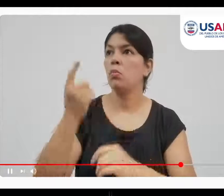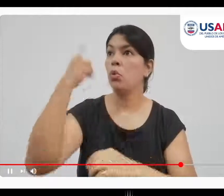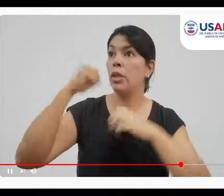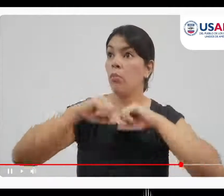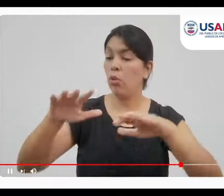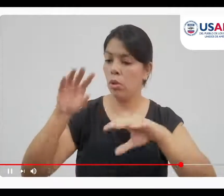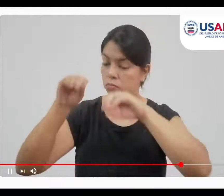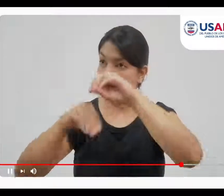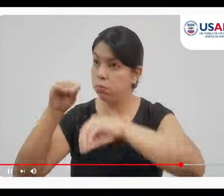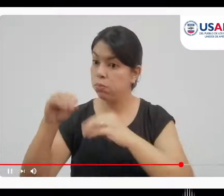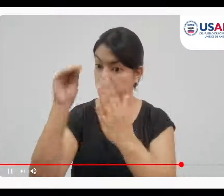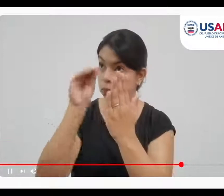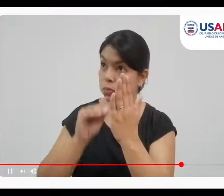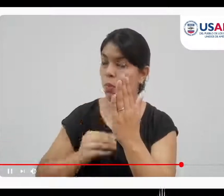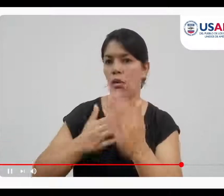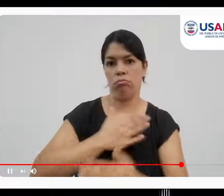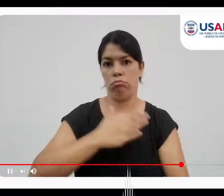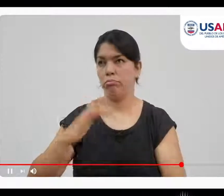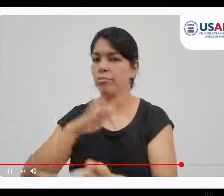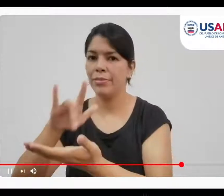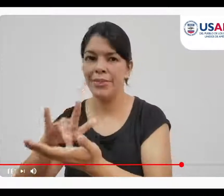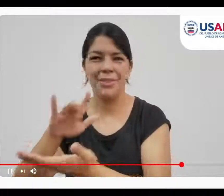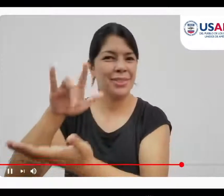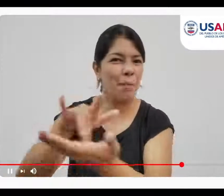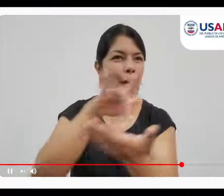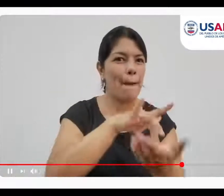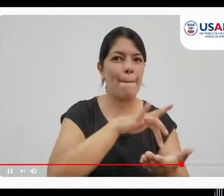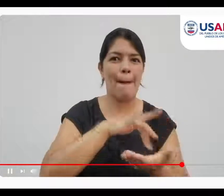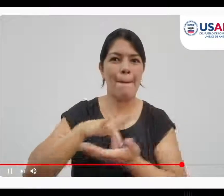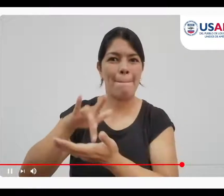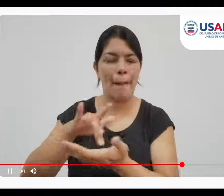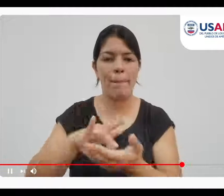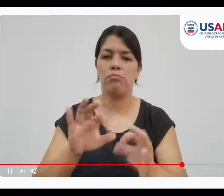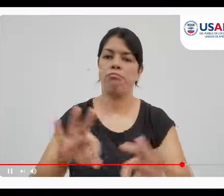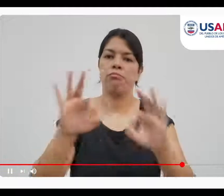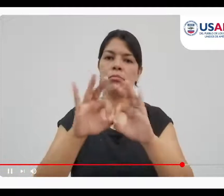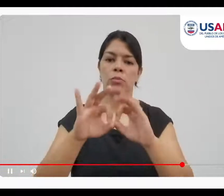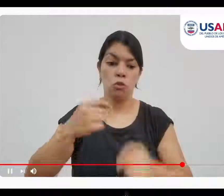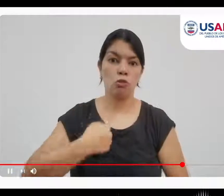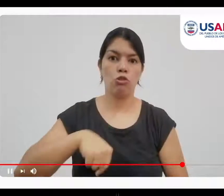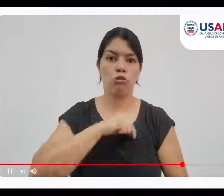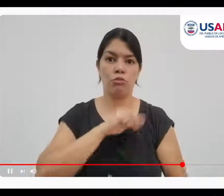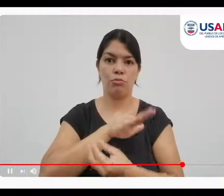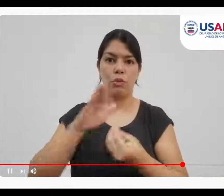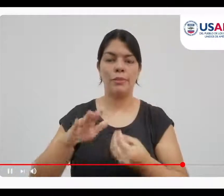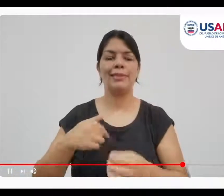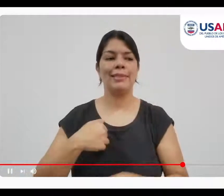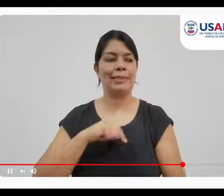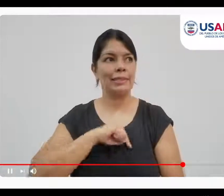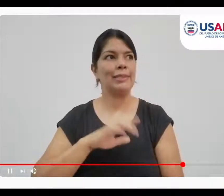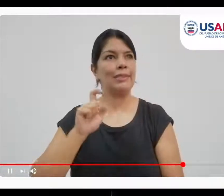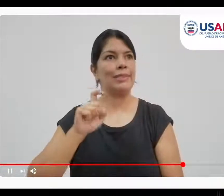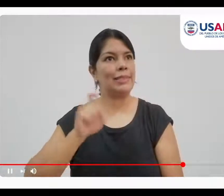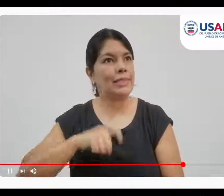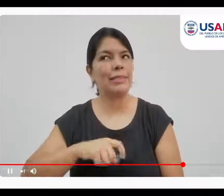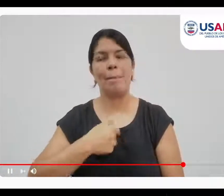de las políticas públicas, las construcciones de diferentes espacios donde nosotros como población tengamos la necesidad de participar.